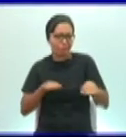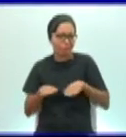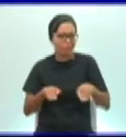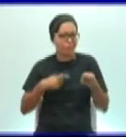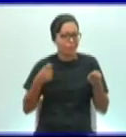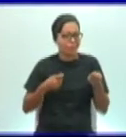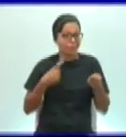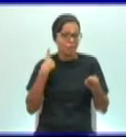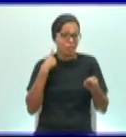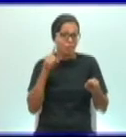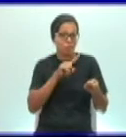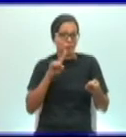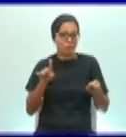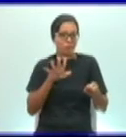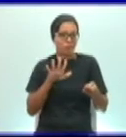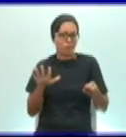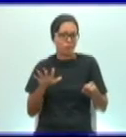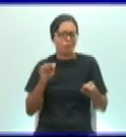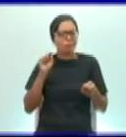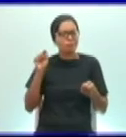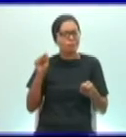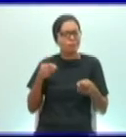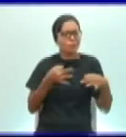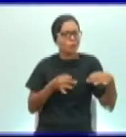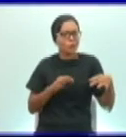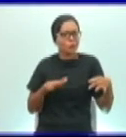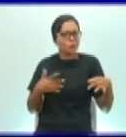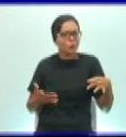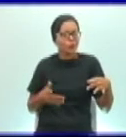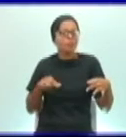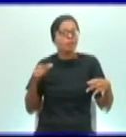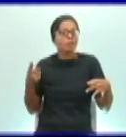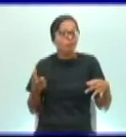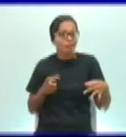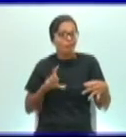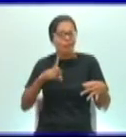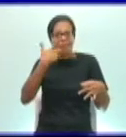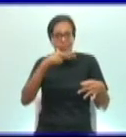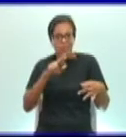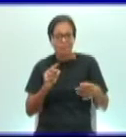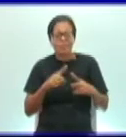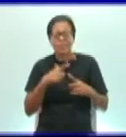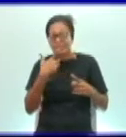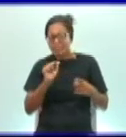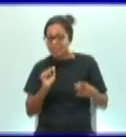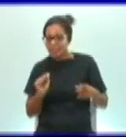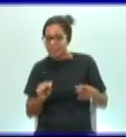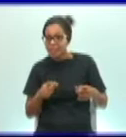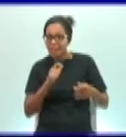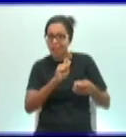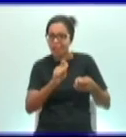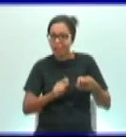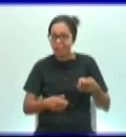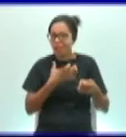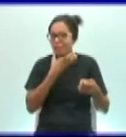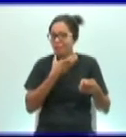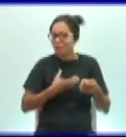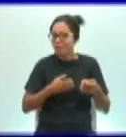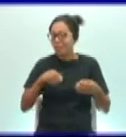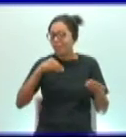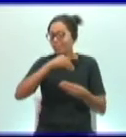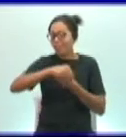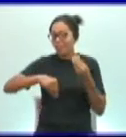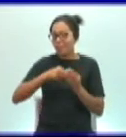grandes rasgos, ¿qué es este documento? La carta escrita por Fidel desde México, que se convierte en el programa de lucha del